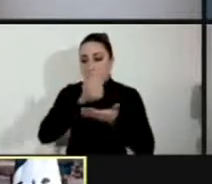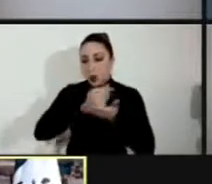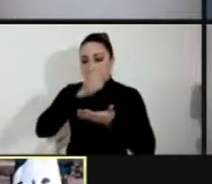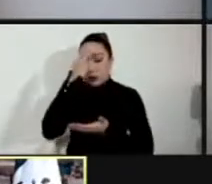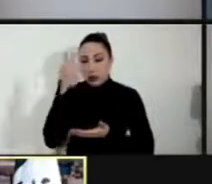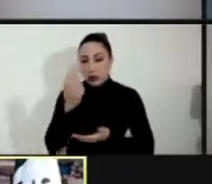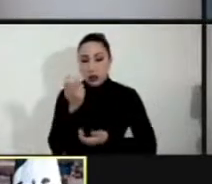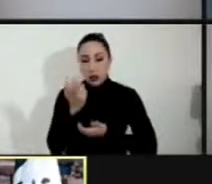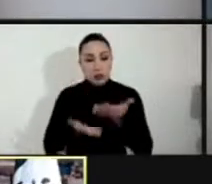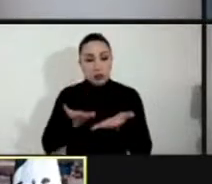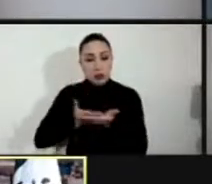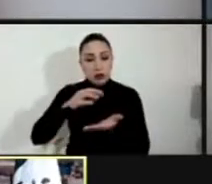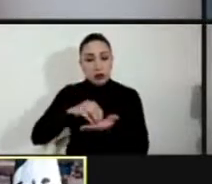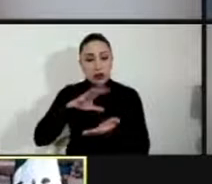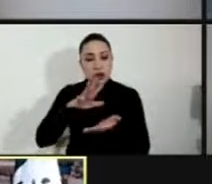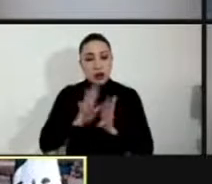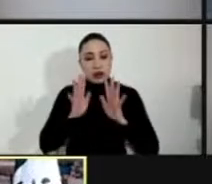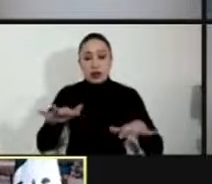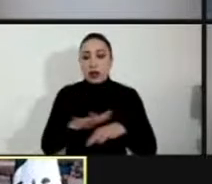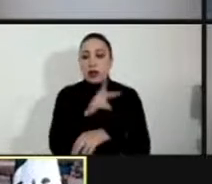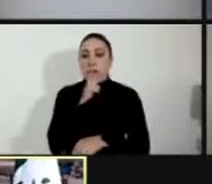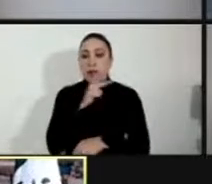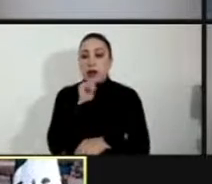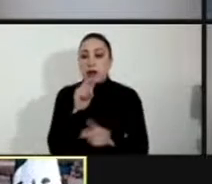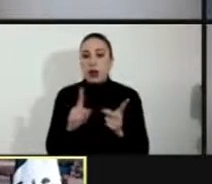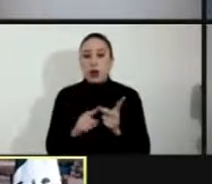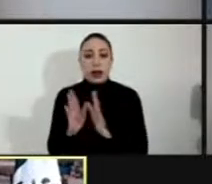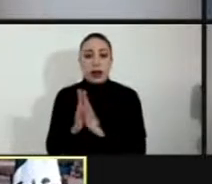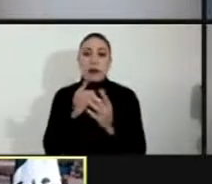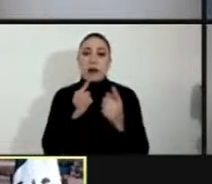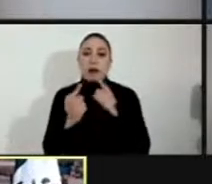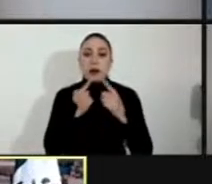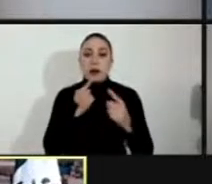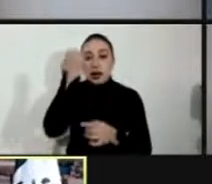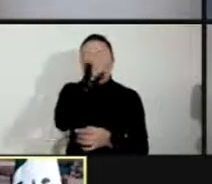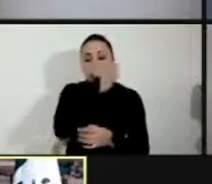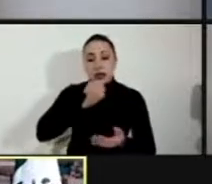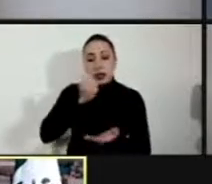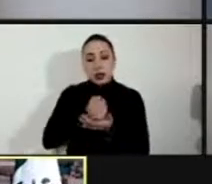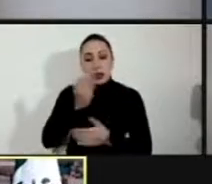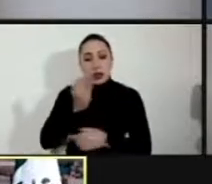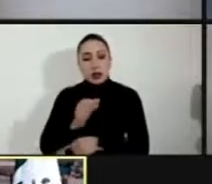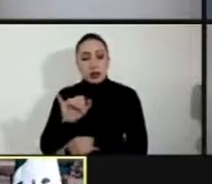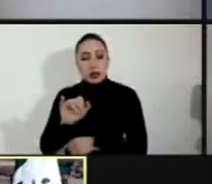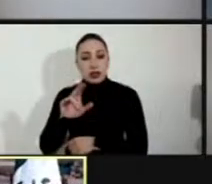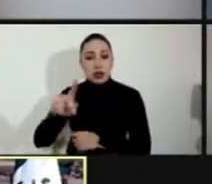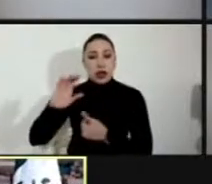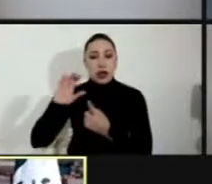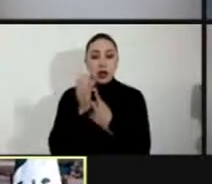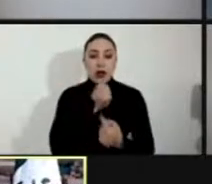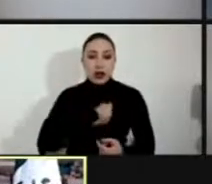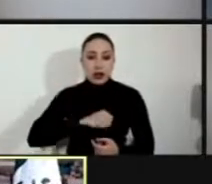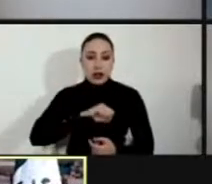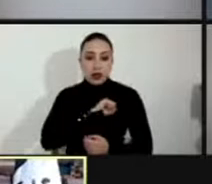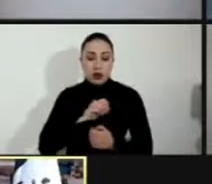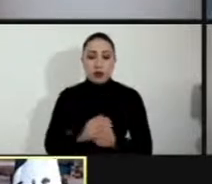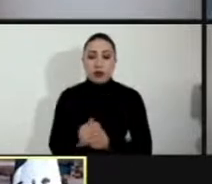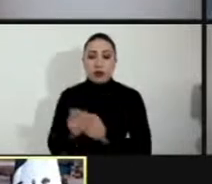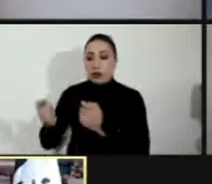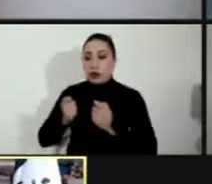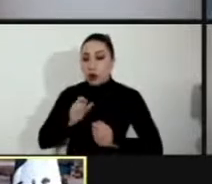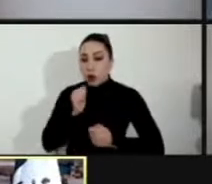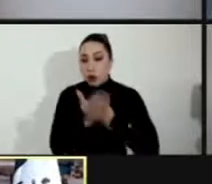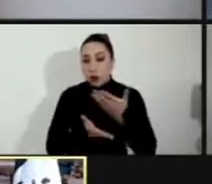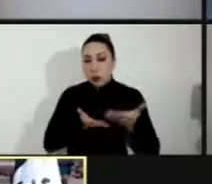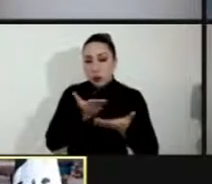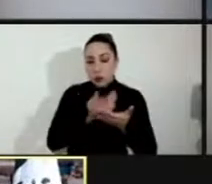inserción íntegra en el diario de los debates y se turnará para su análisis y dictamen a la Comisión de Salud. Se recibió una iniciativa ante el Congreso de la Unión con proyecto